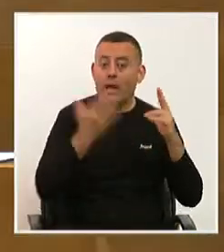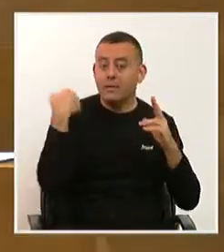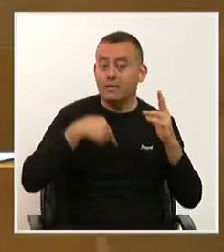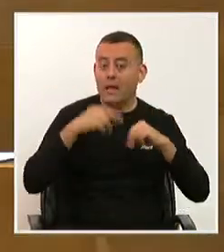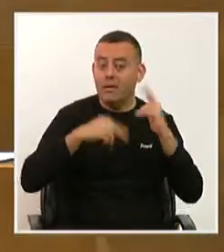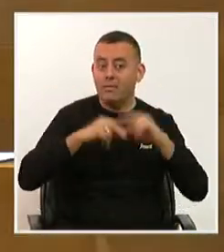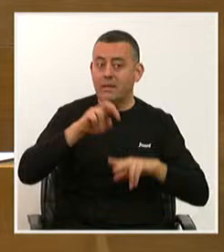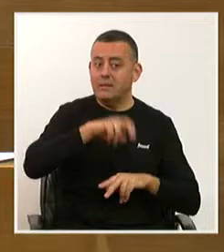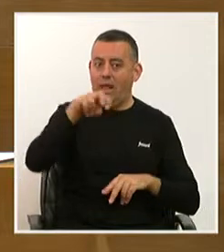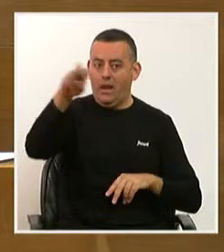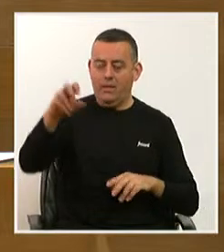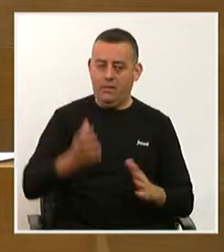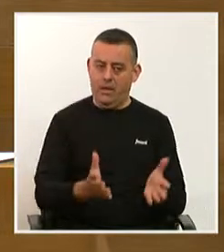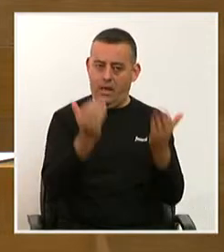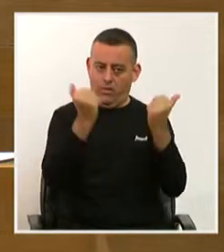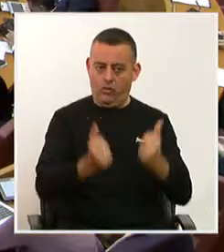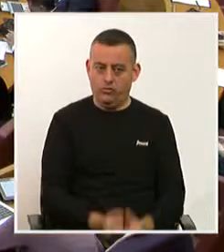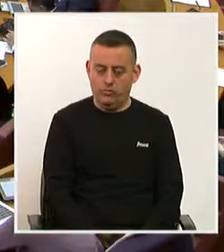Muchas